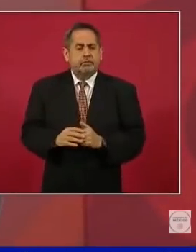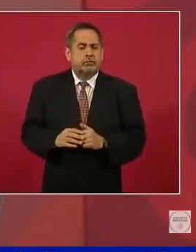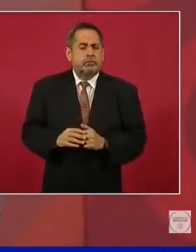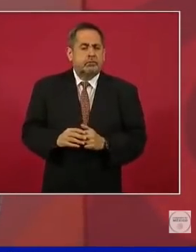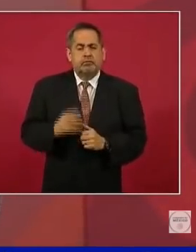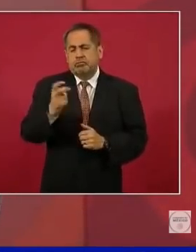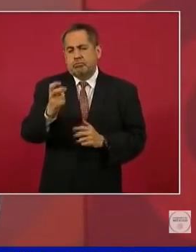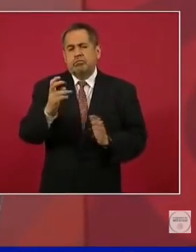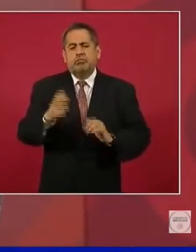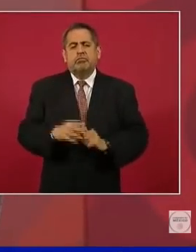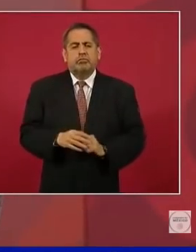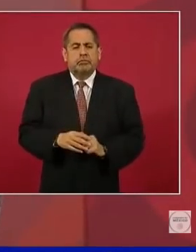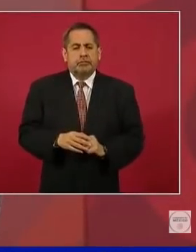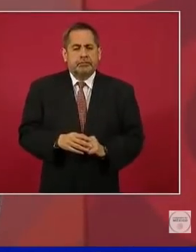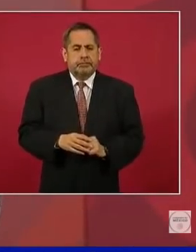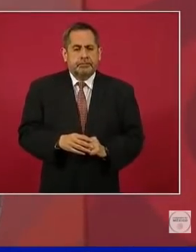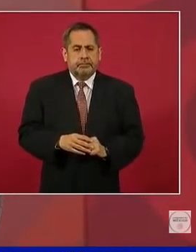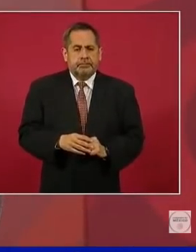eso